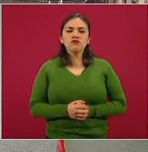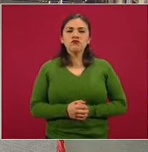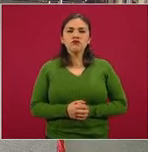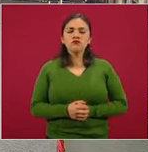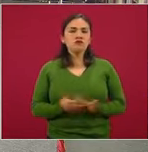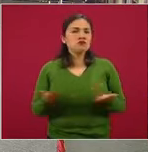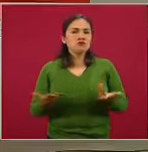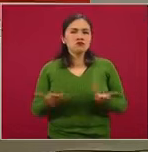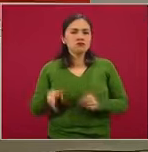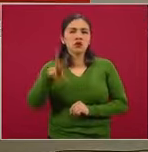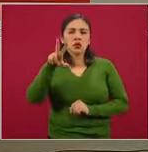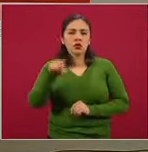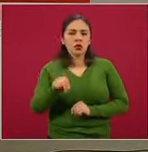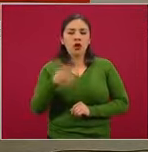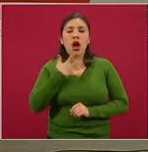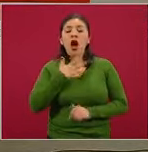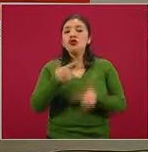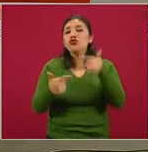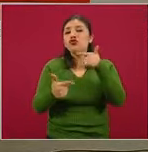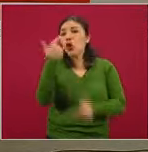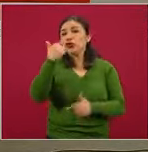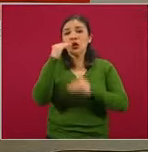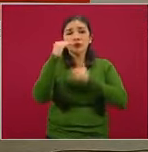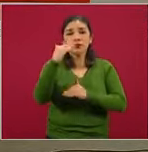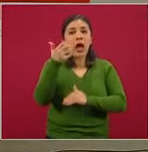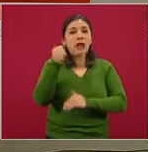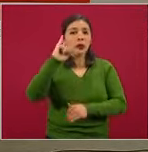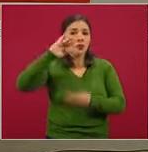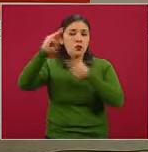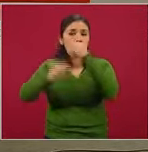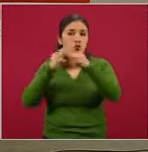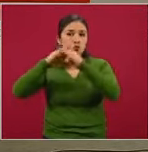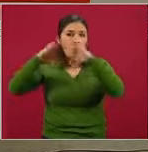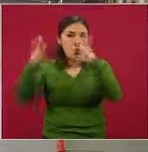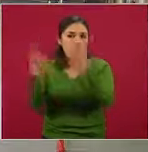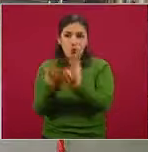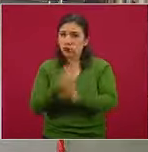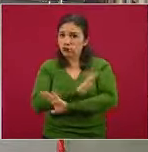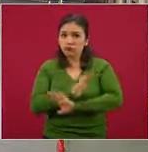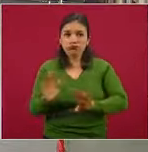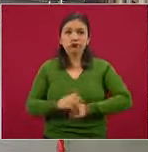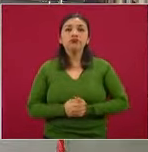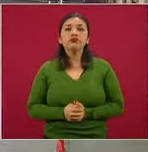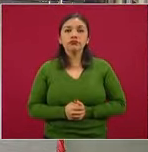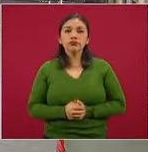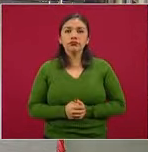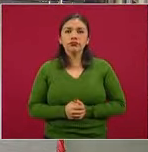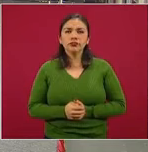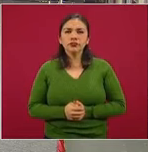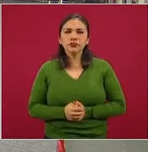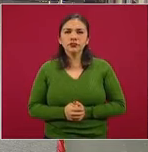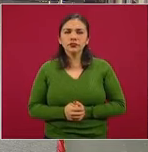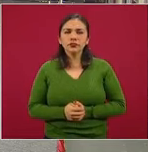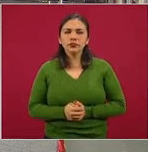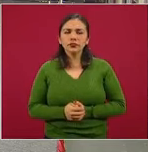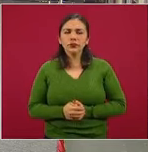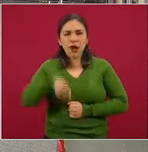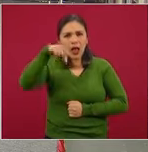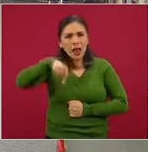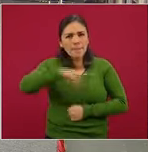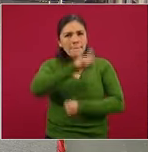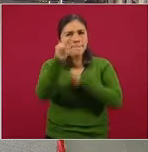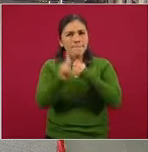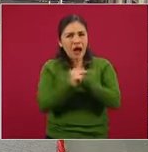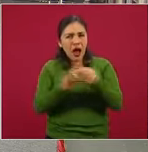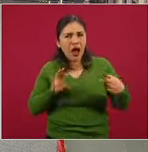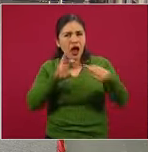No, 12 en el mundo. 12 en el mundo. Dijo 143 en el mundo. En el mundo. ¿Y cuántos involucran al país? Entonces,